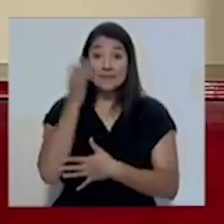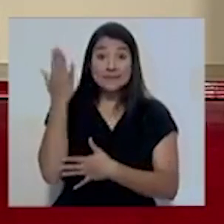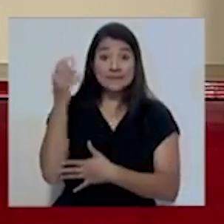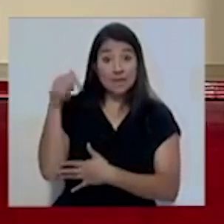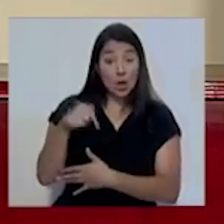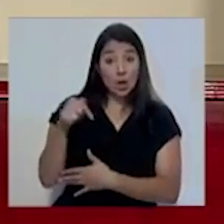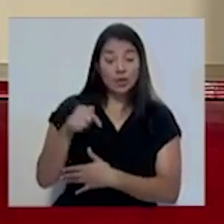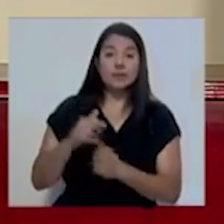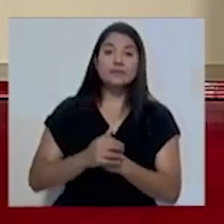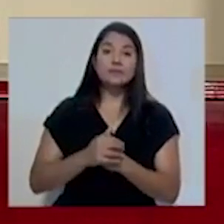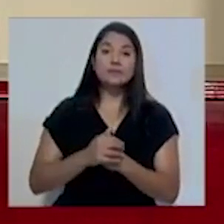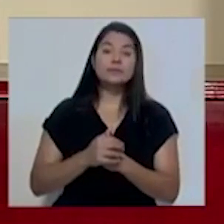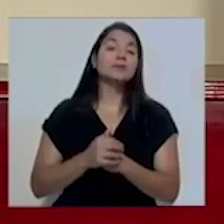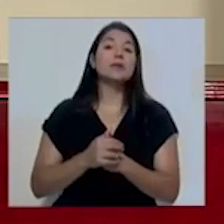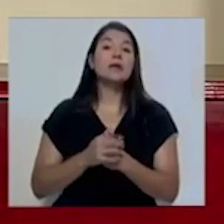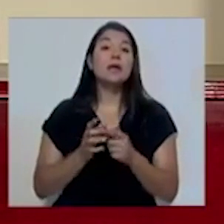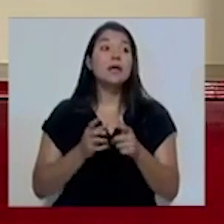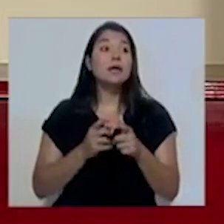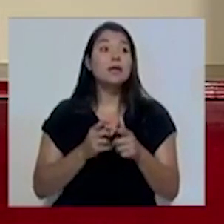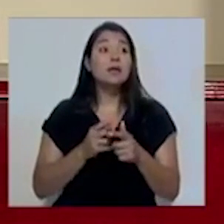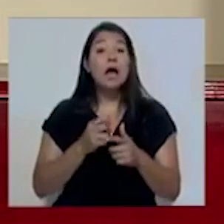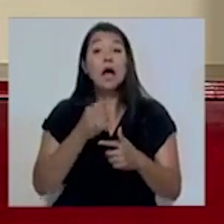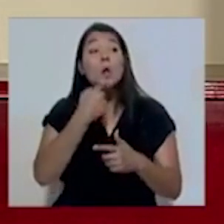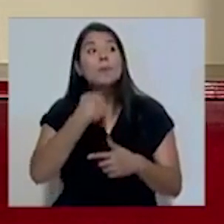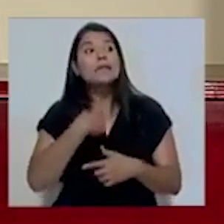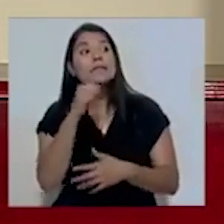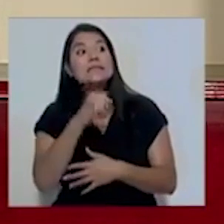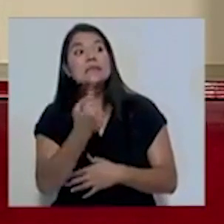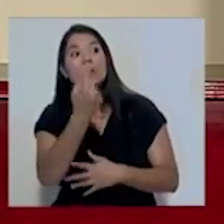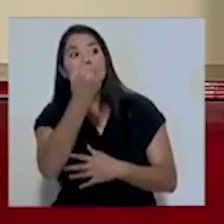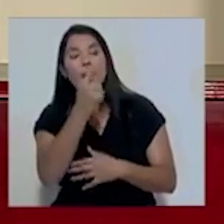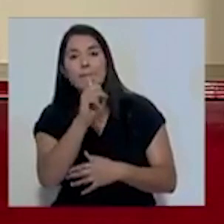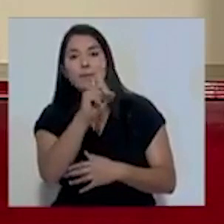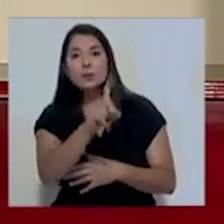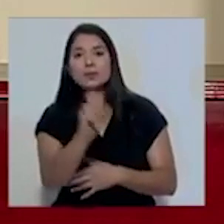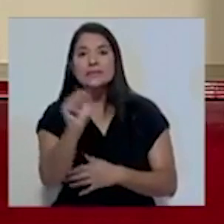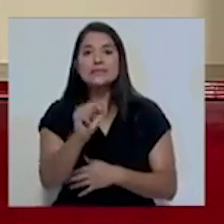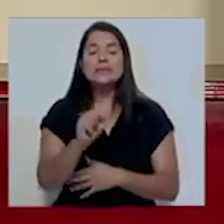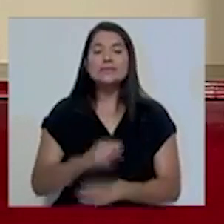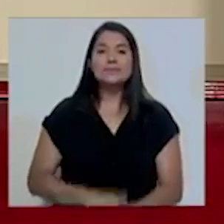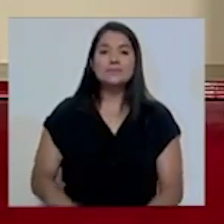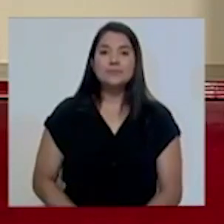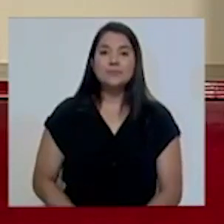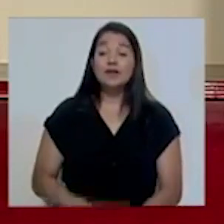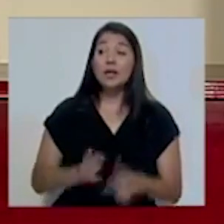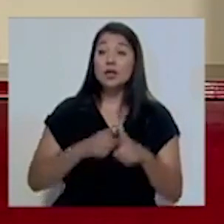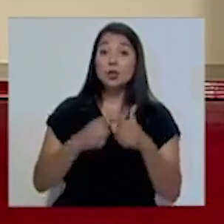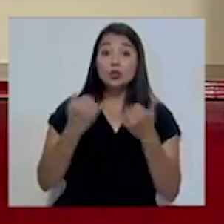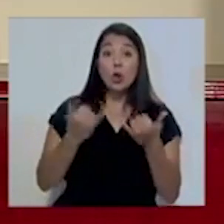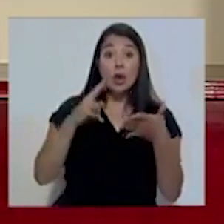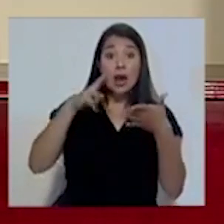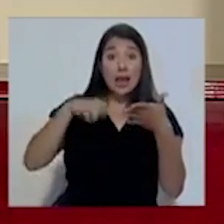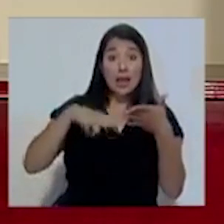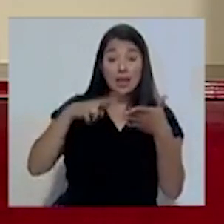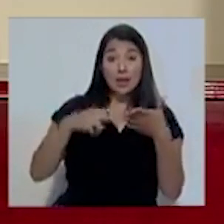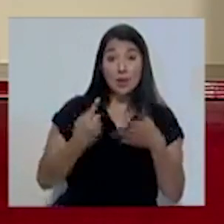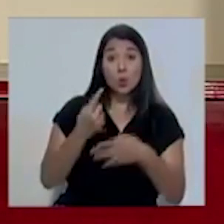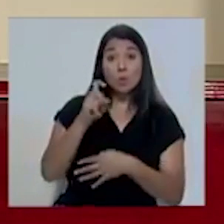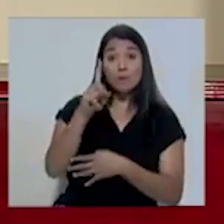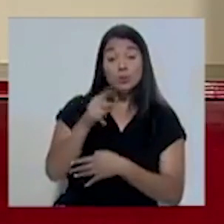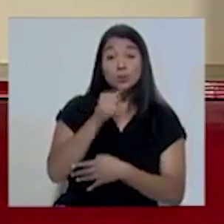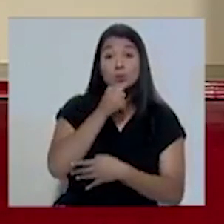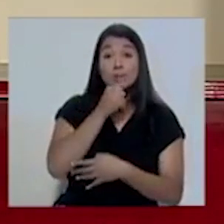de hoy, por lo que me indican que sí tenemos una. Vamos a proceder a